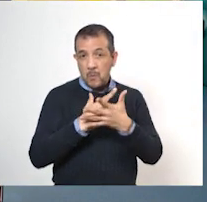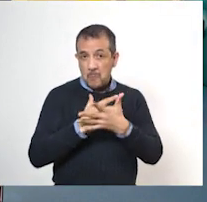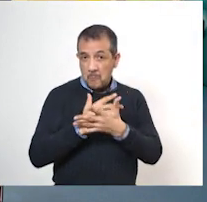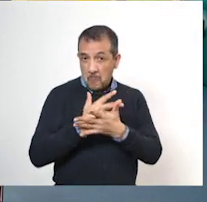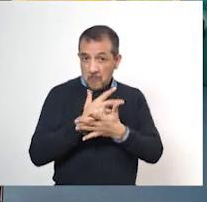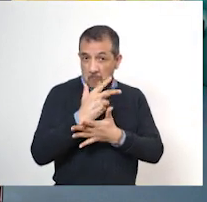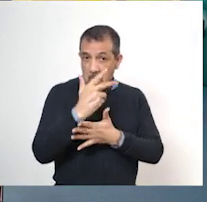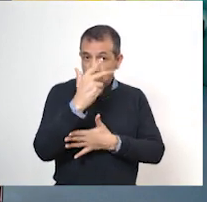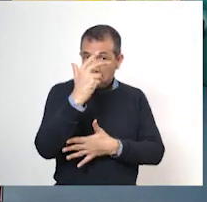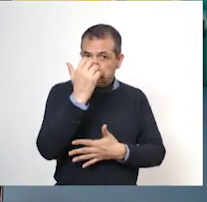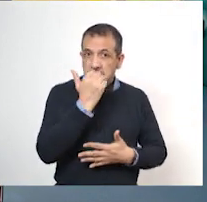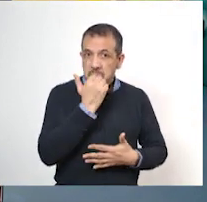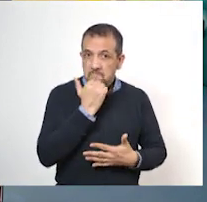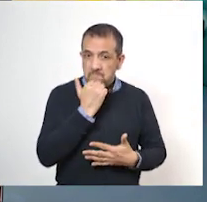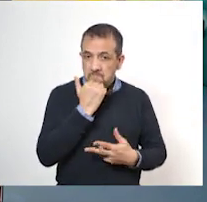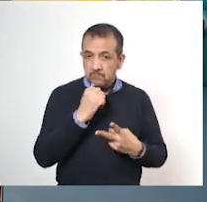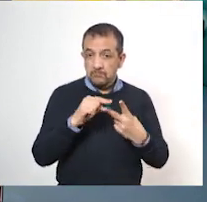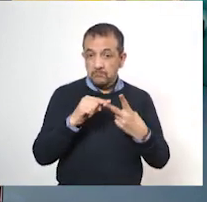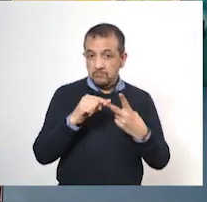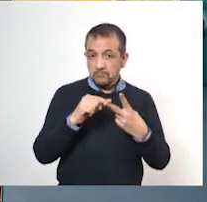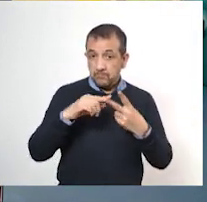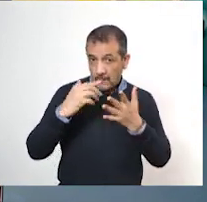exceso de azúcares,